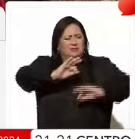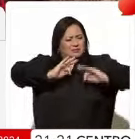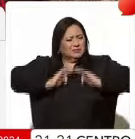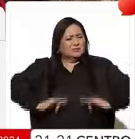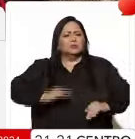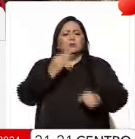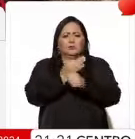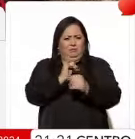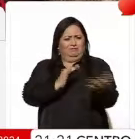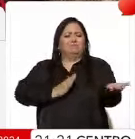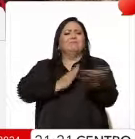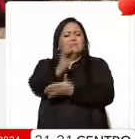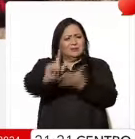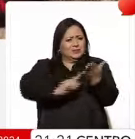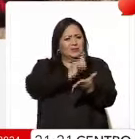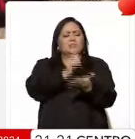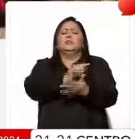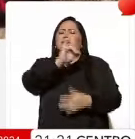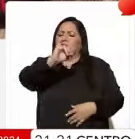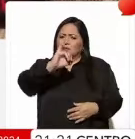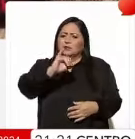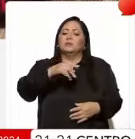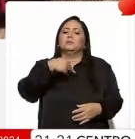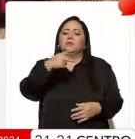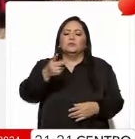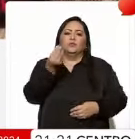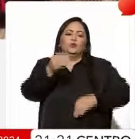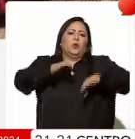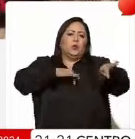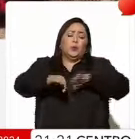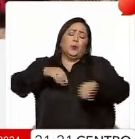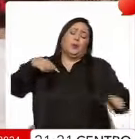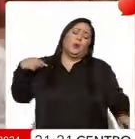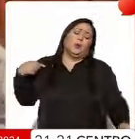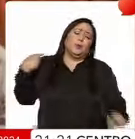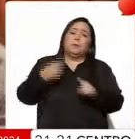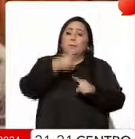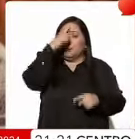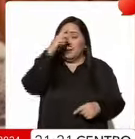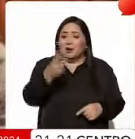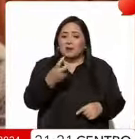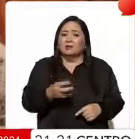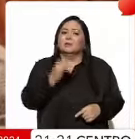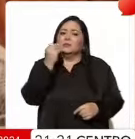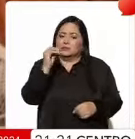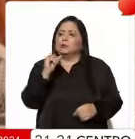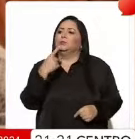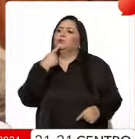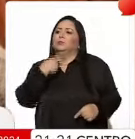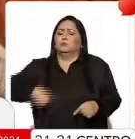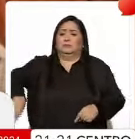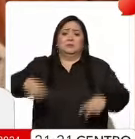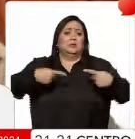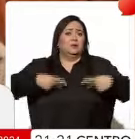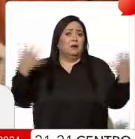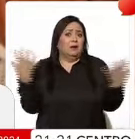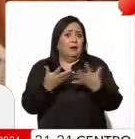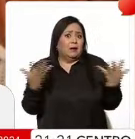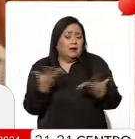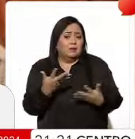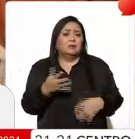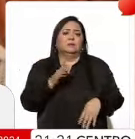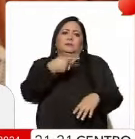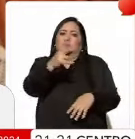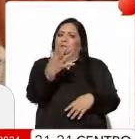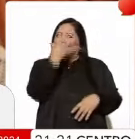reforma va a pasar, la reforma se va a lograr. Se ha trabajado arduamente para esto. Es un reclamo ciudadano, es una pena el